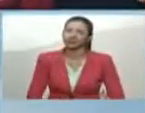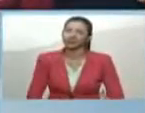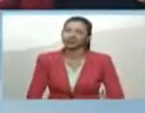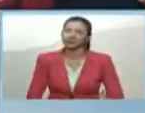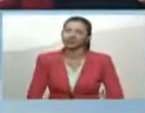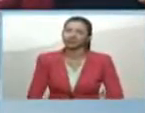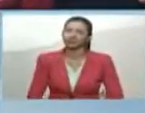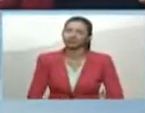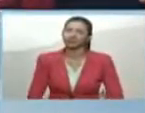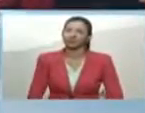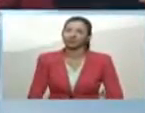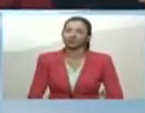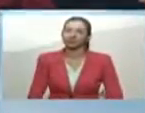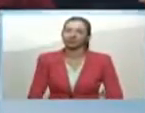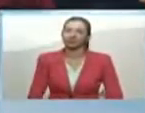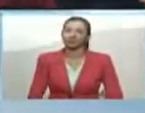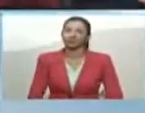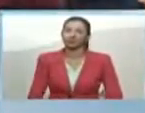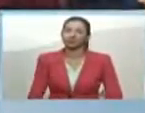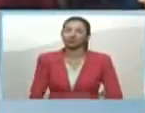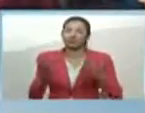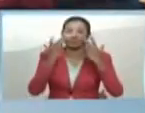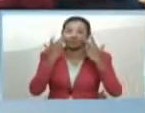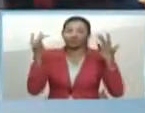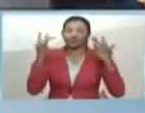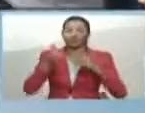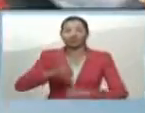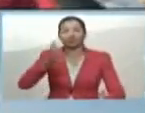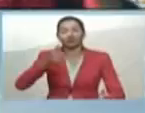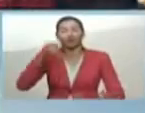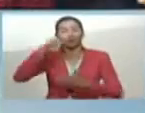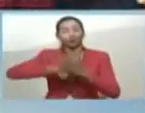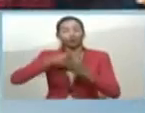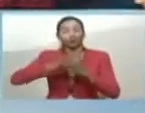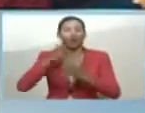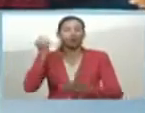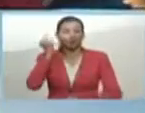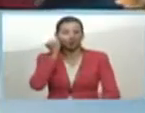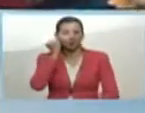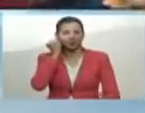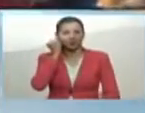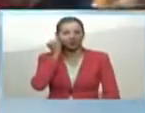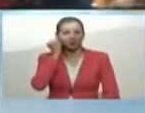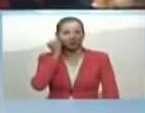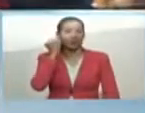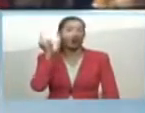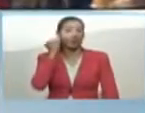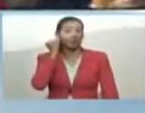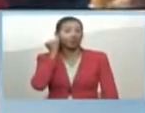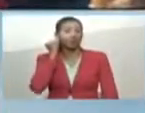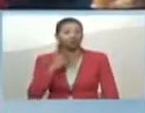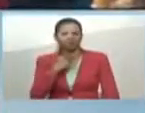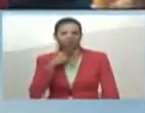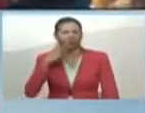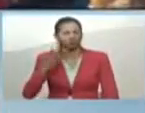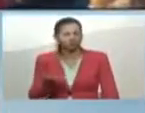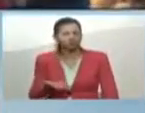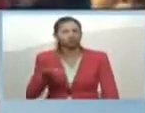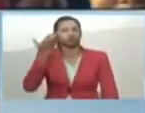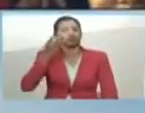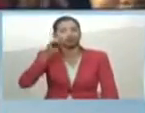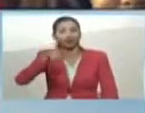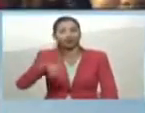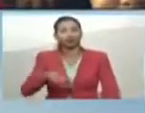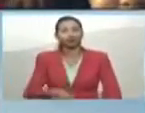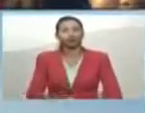que sea visibilizada aún más la lucha de la mujer. La mujer levanta la voz también